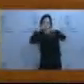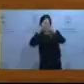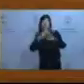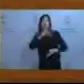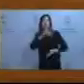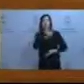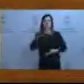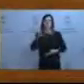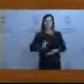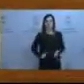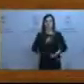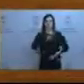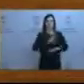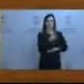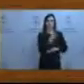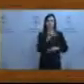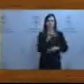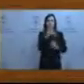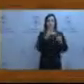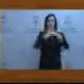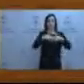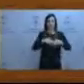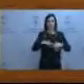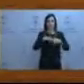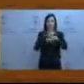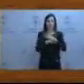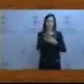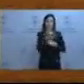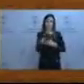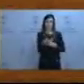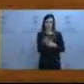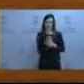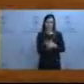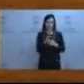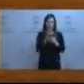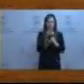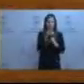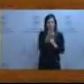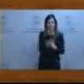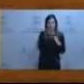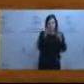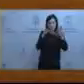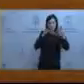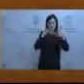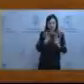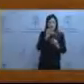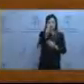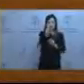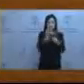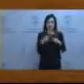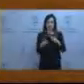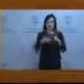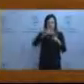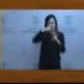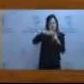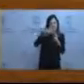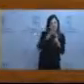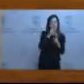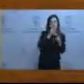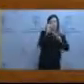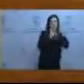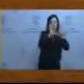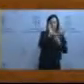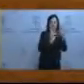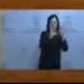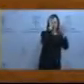capacitado y equipamiento adecuado. Consecuentemente, con este objetivo que he mencionado, se miden 2 indicadores: el porcentaje de ambulancias con equipo de